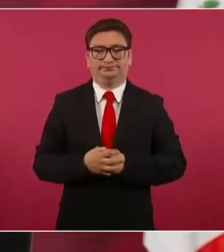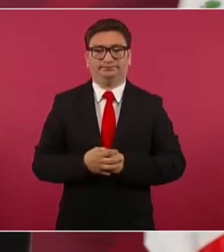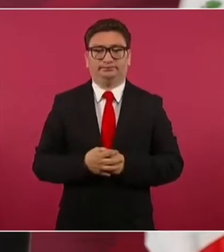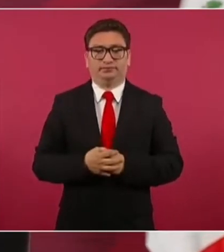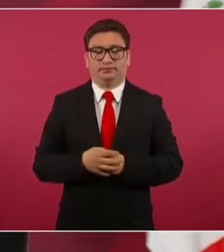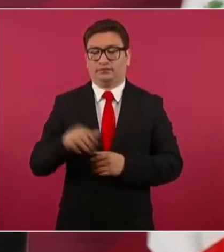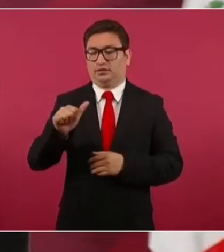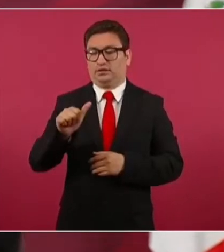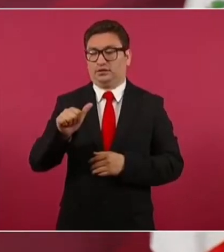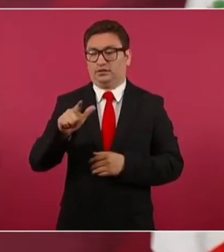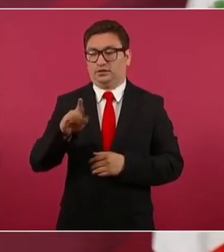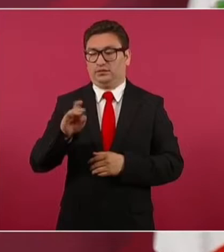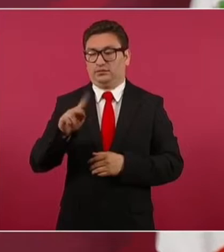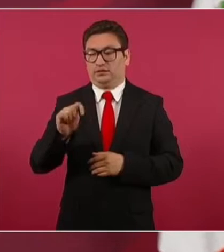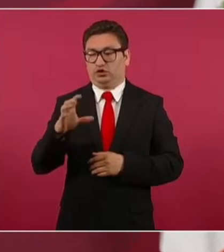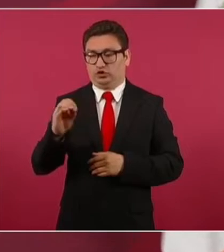Alberto